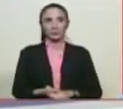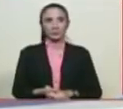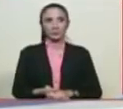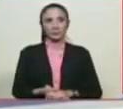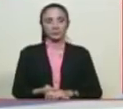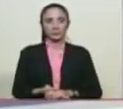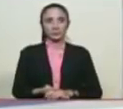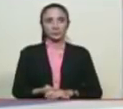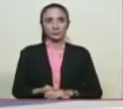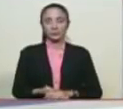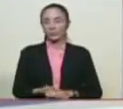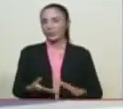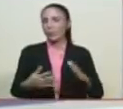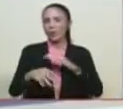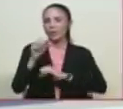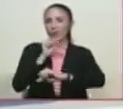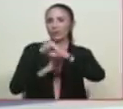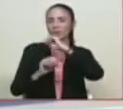Es como una guerra.